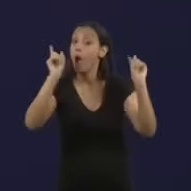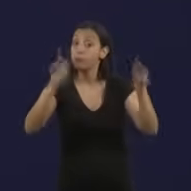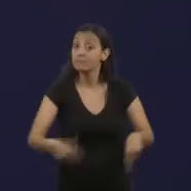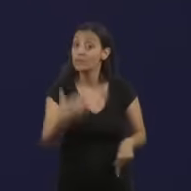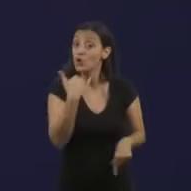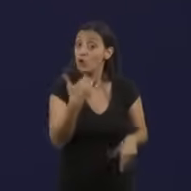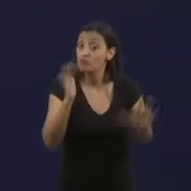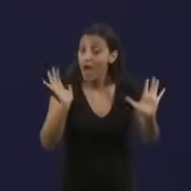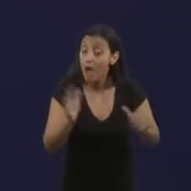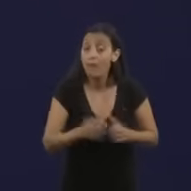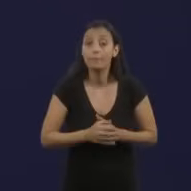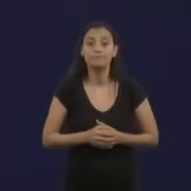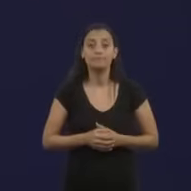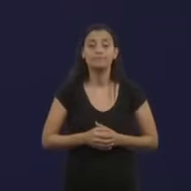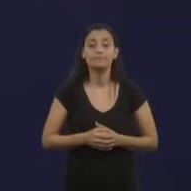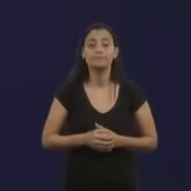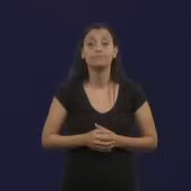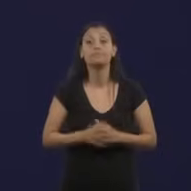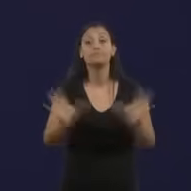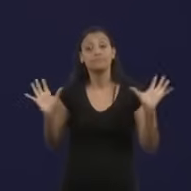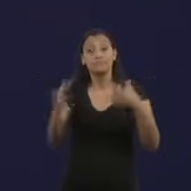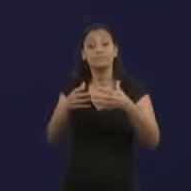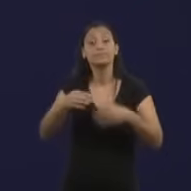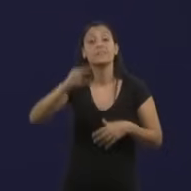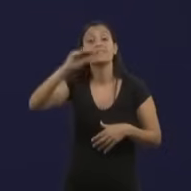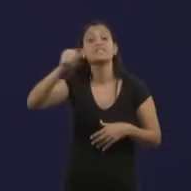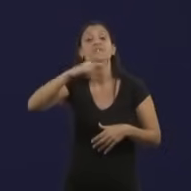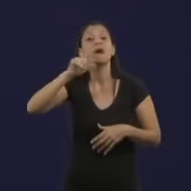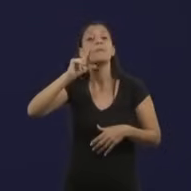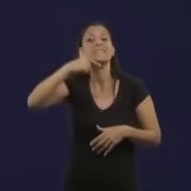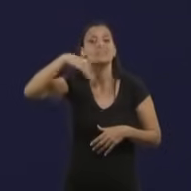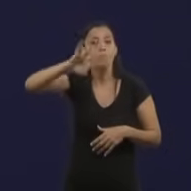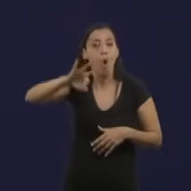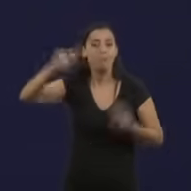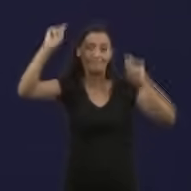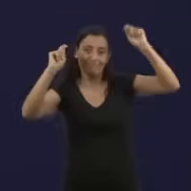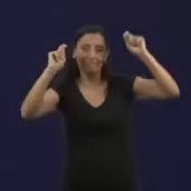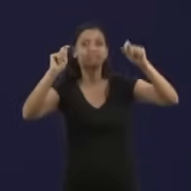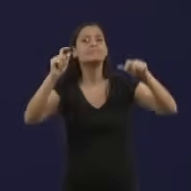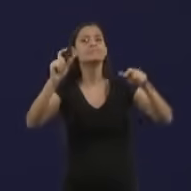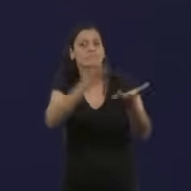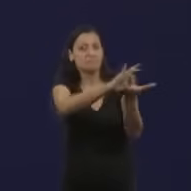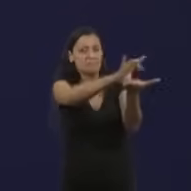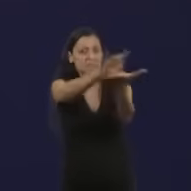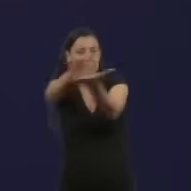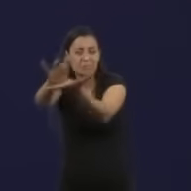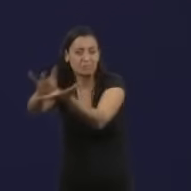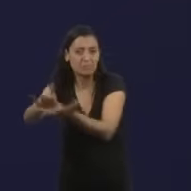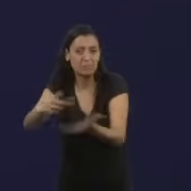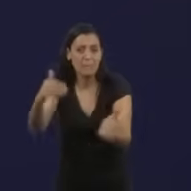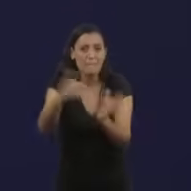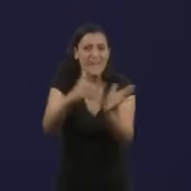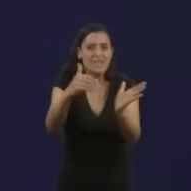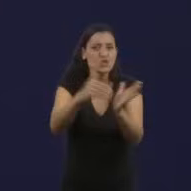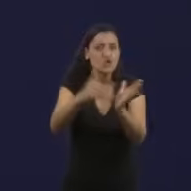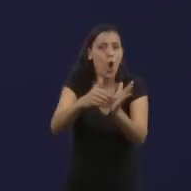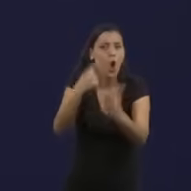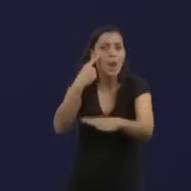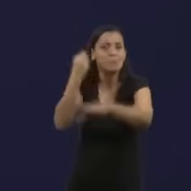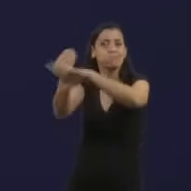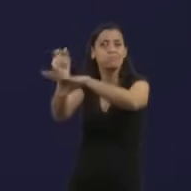eh el el chavismo ha expulsado a millones de venezolanos de De su